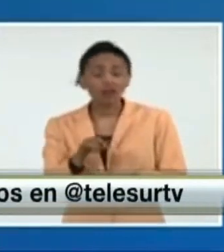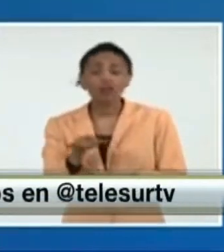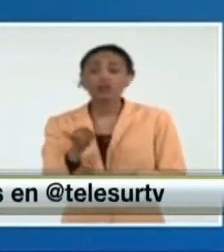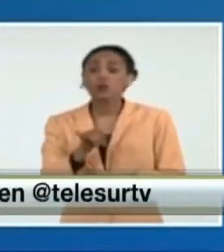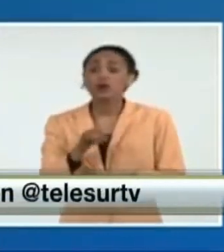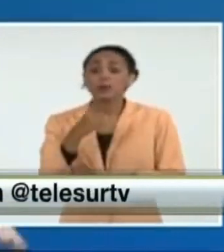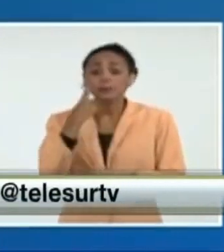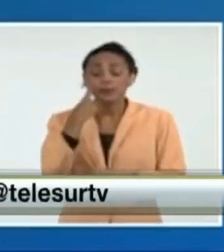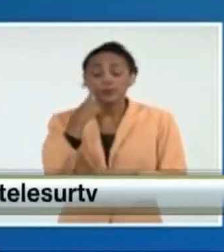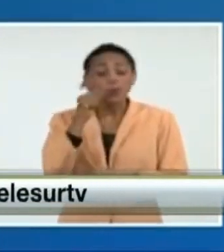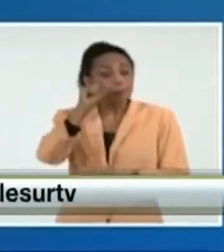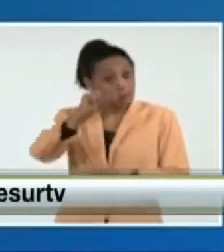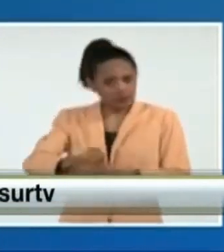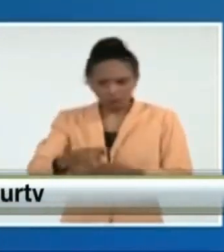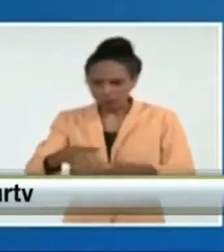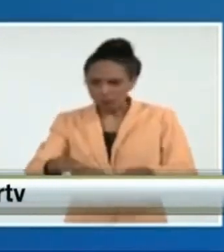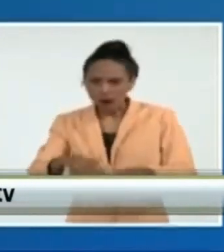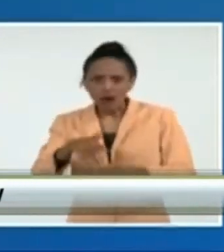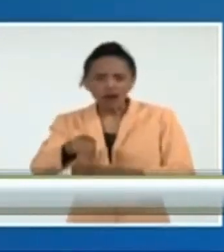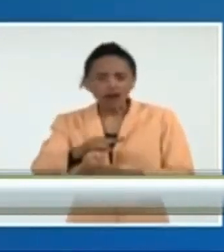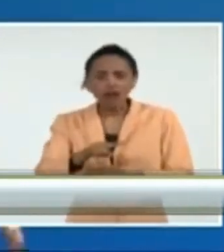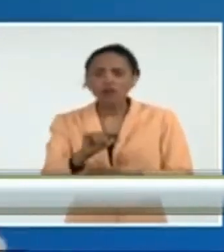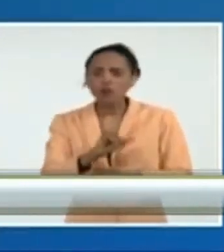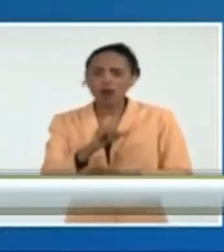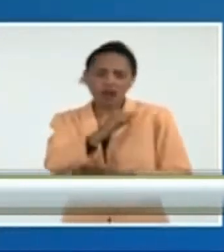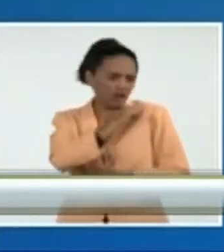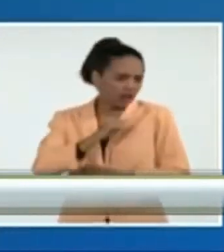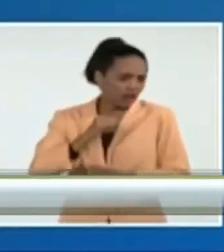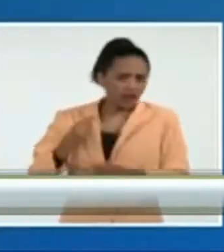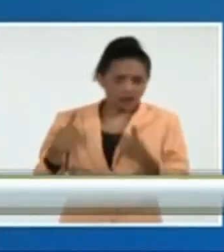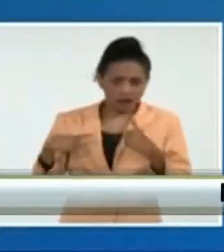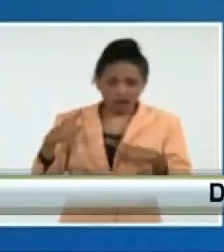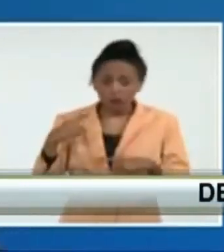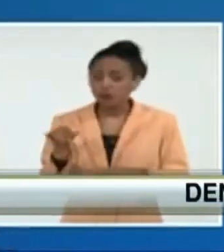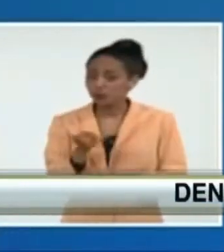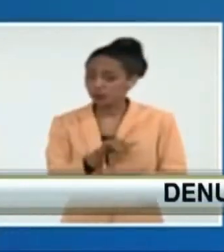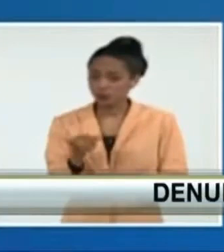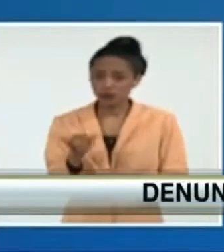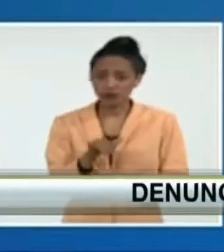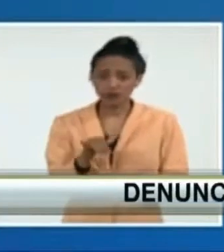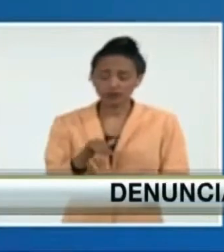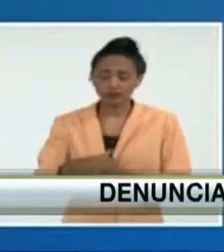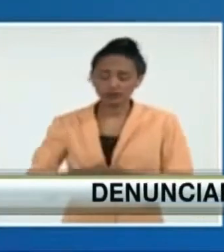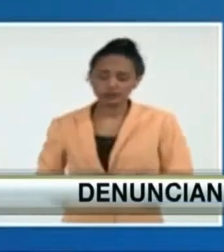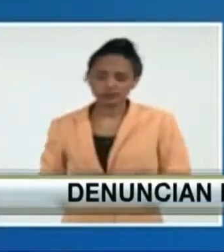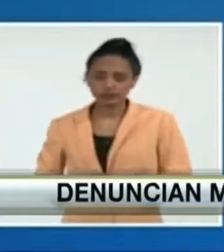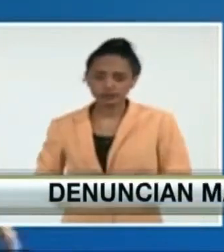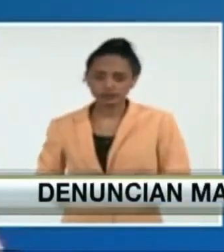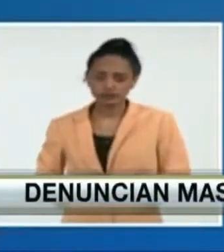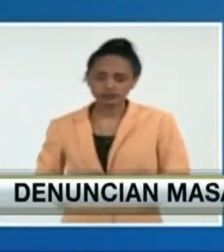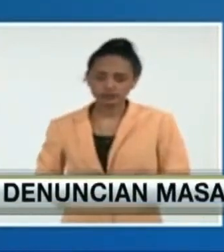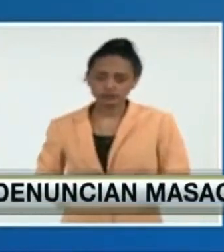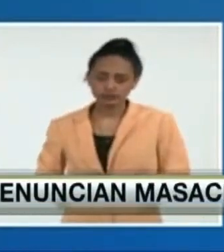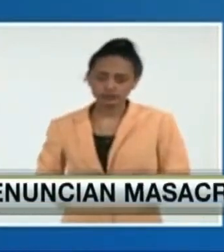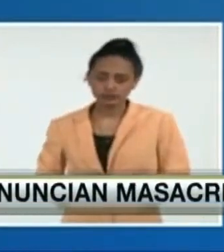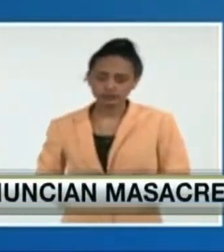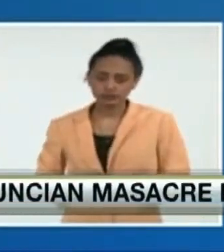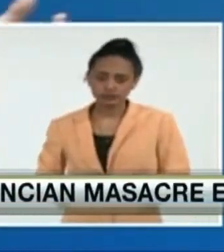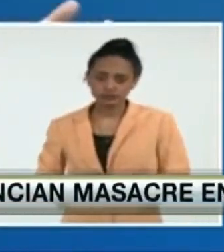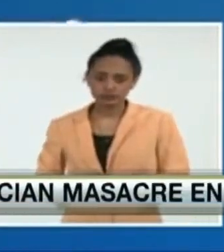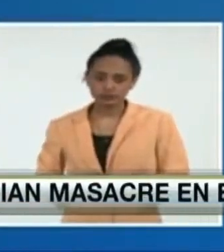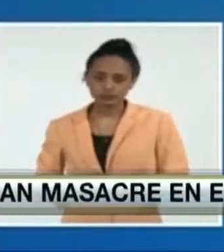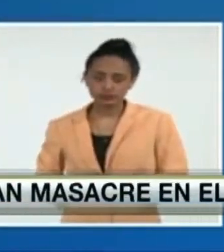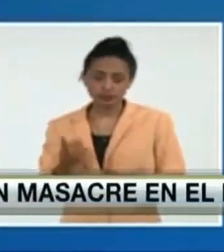a civiles, a ciudadanos cubanos que o se opusieron a dichos actos